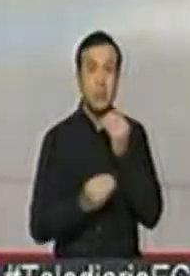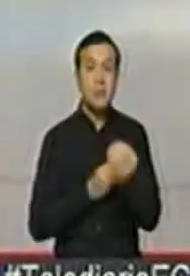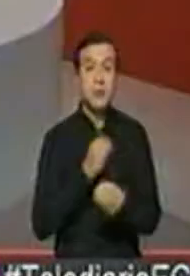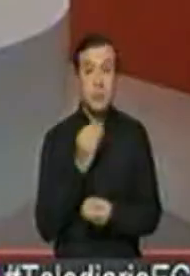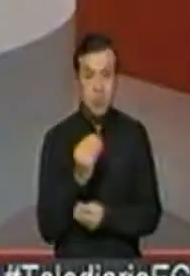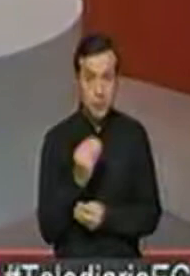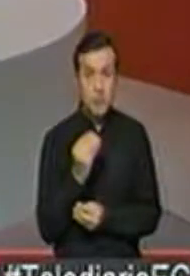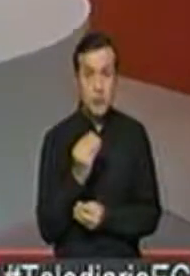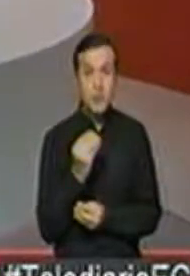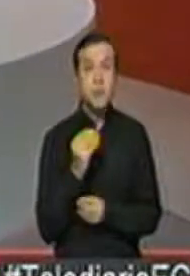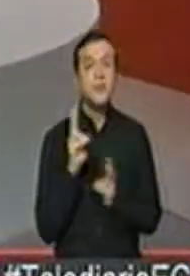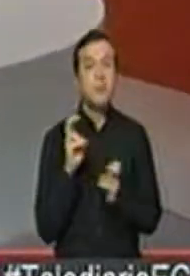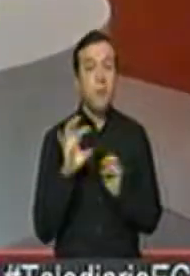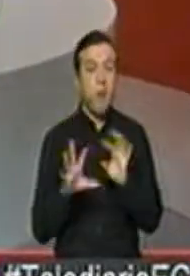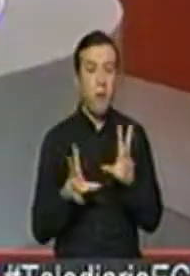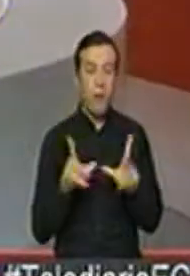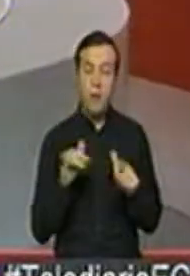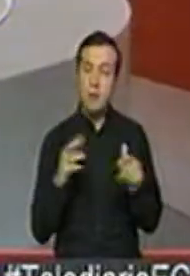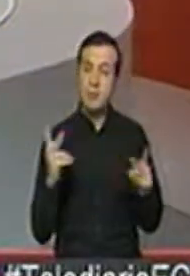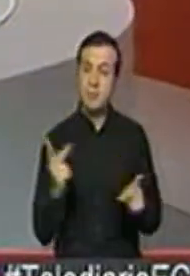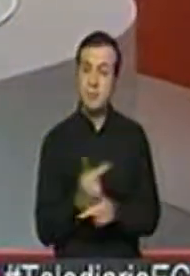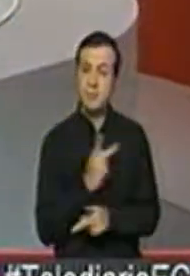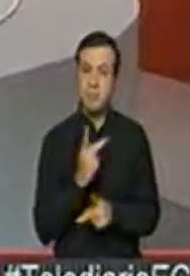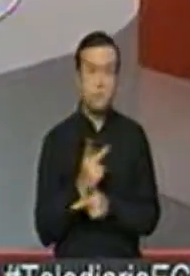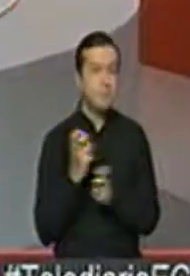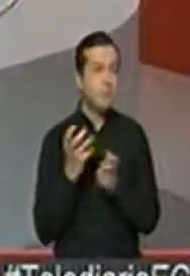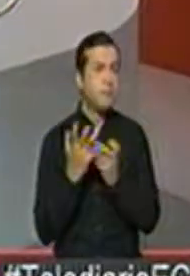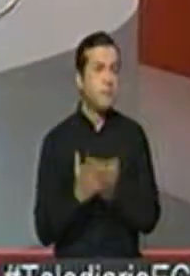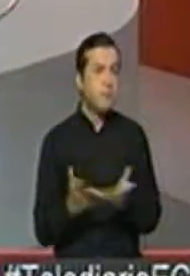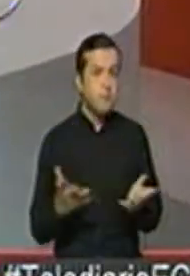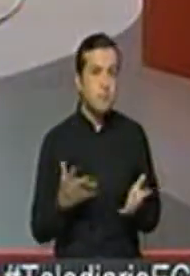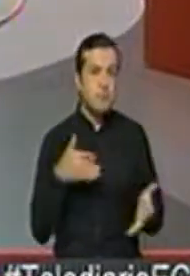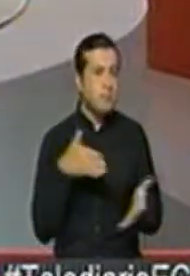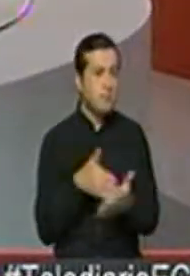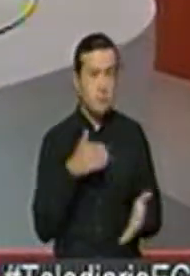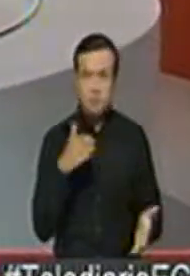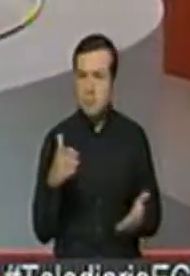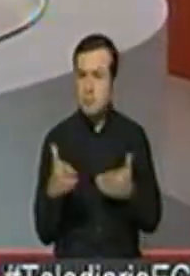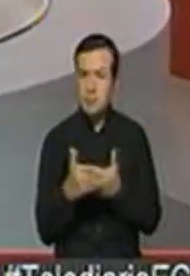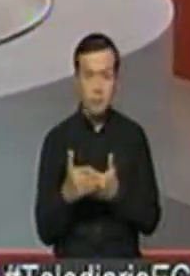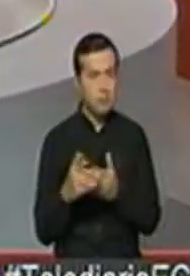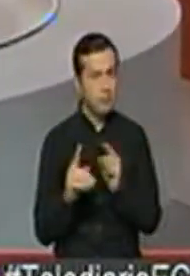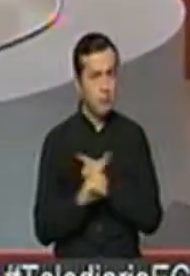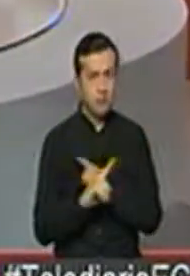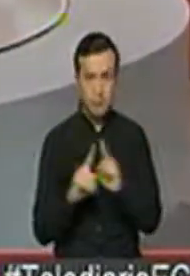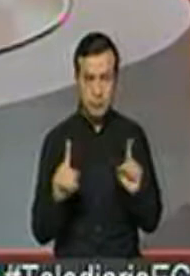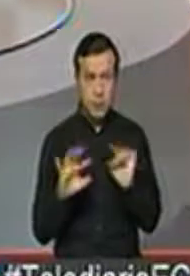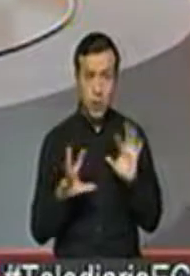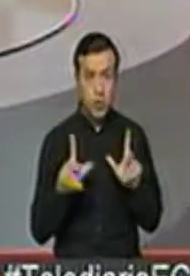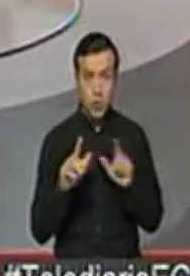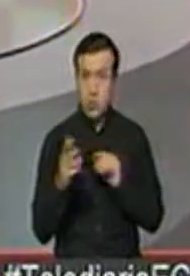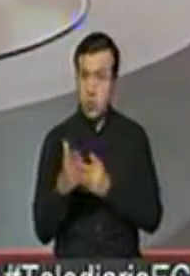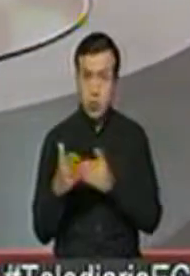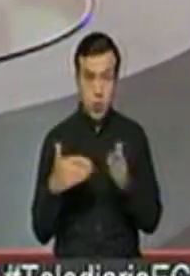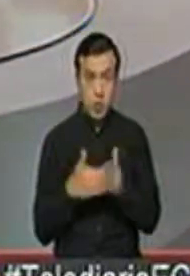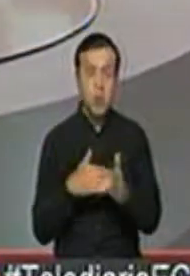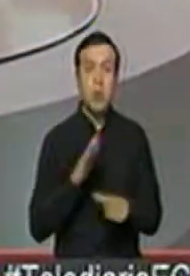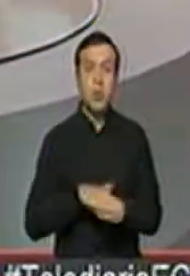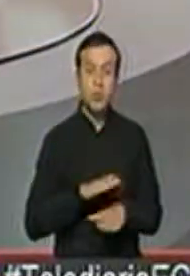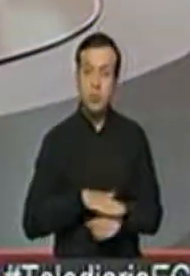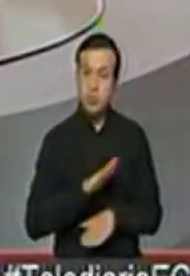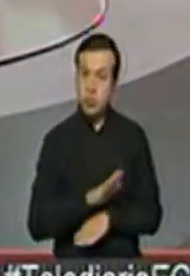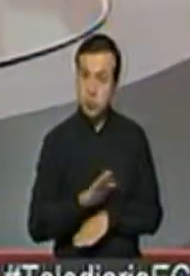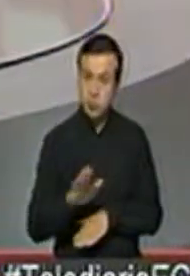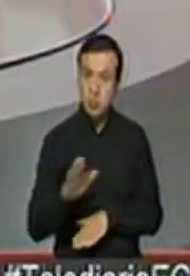se realicen actos de corrupción. Es decir, no queremos solamente atacar al efecto, que es la corrupción, sino a la causa. Y la